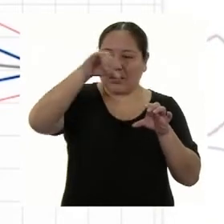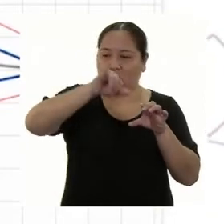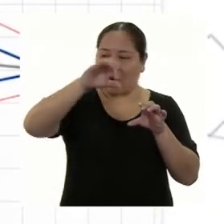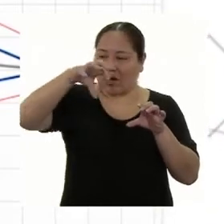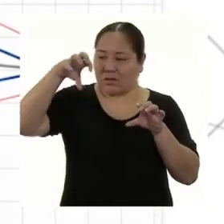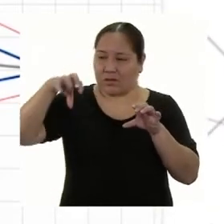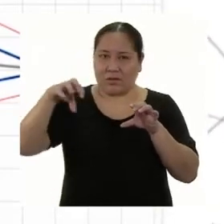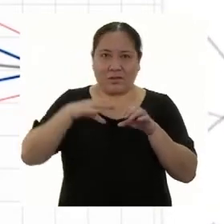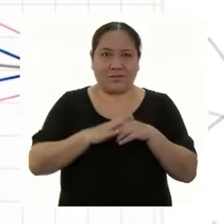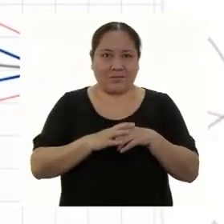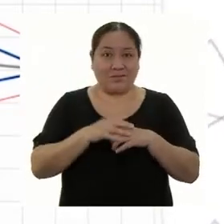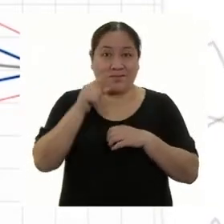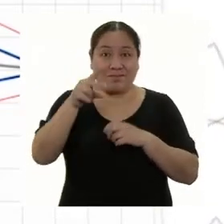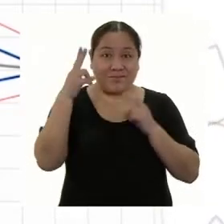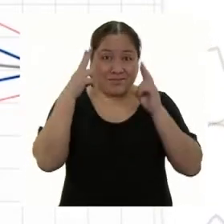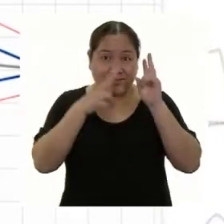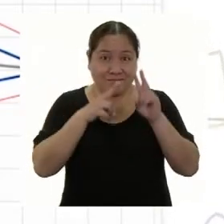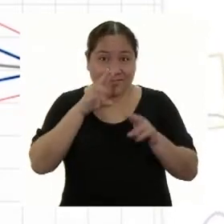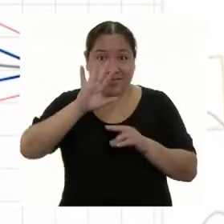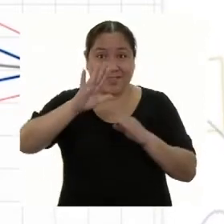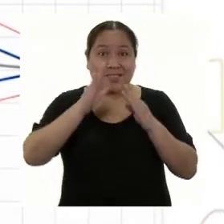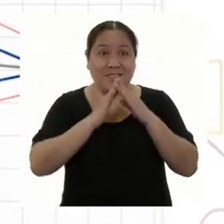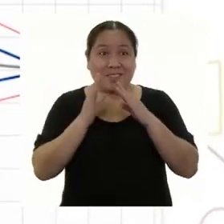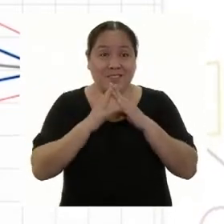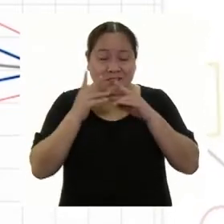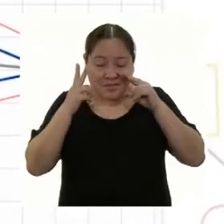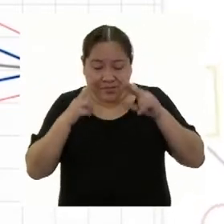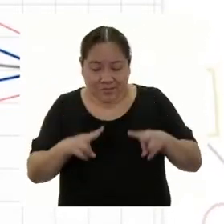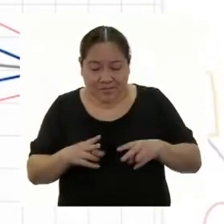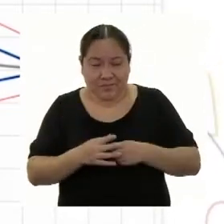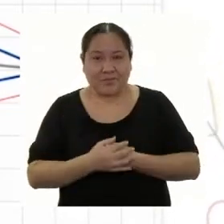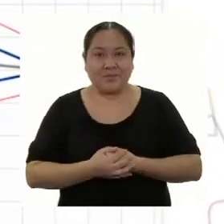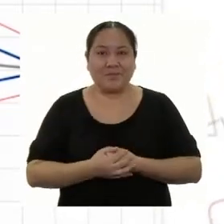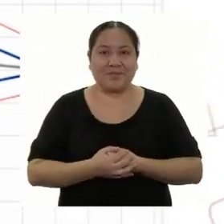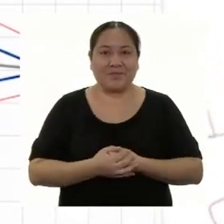unos segundos que todas y todos en casa miren el terreno.